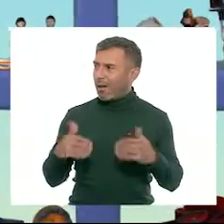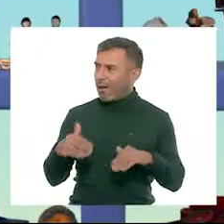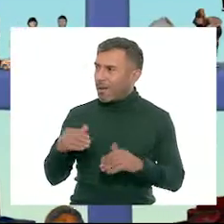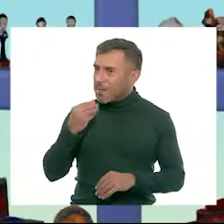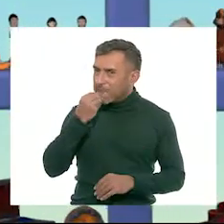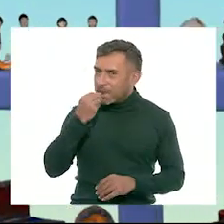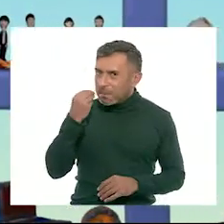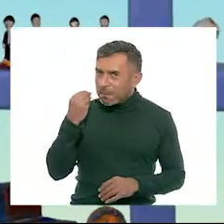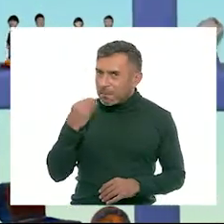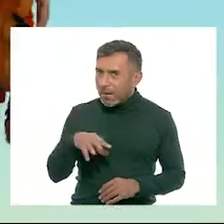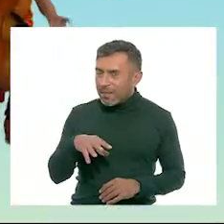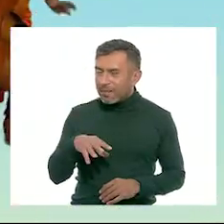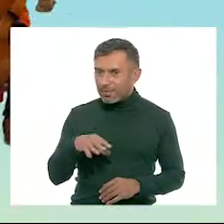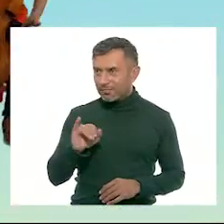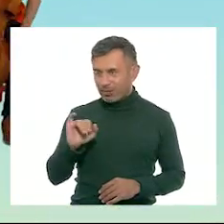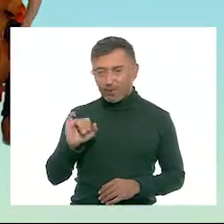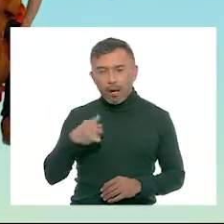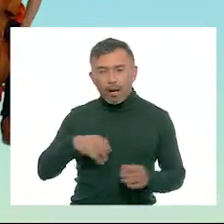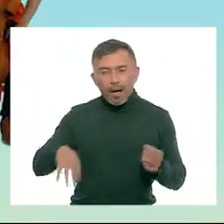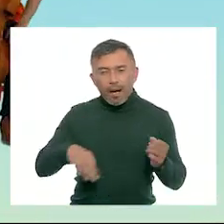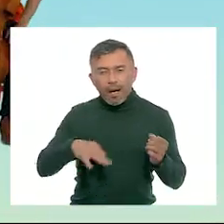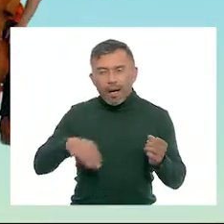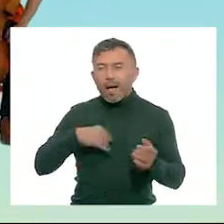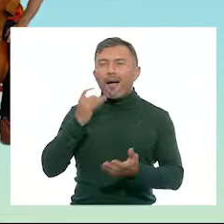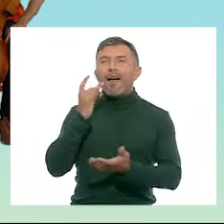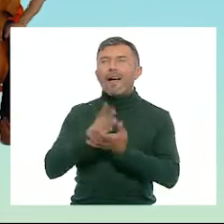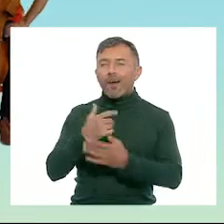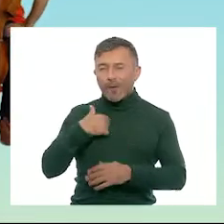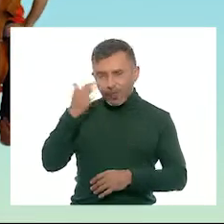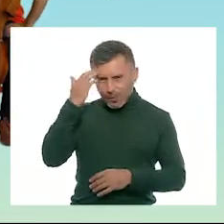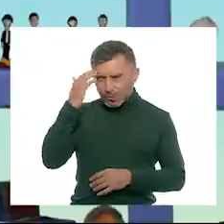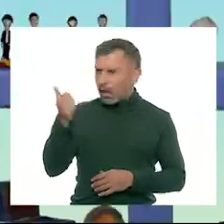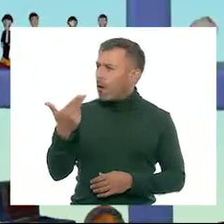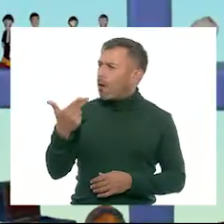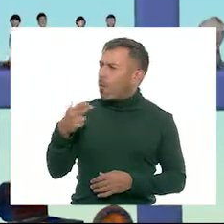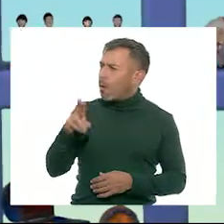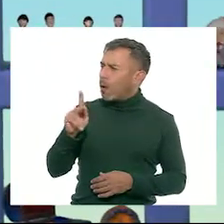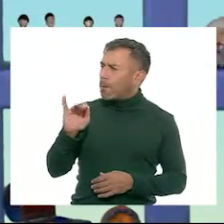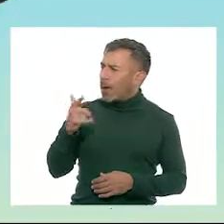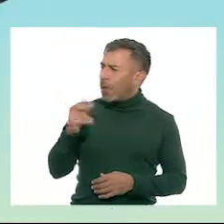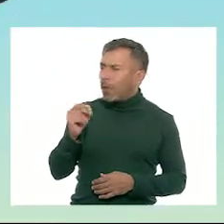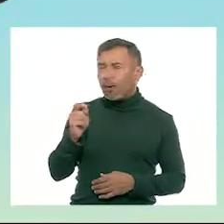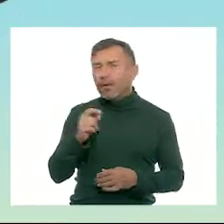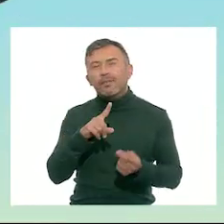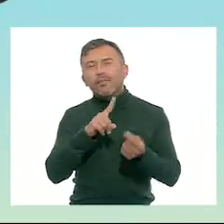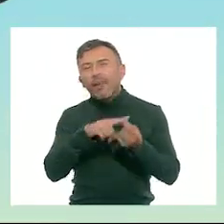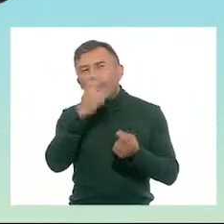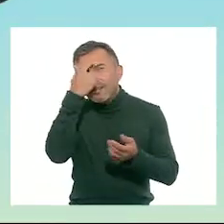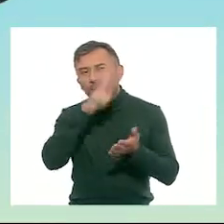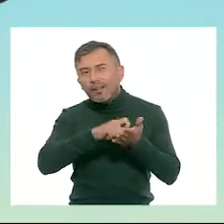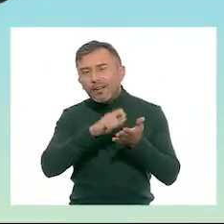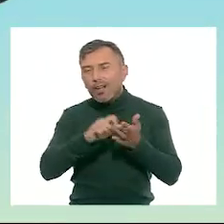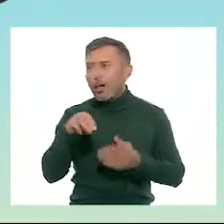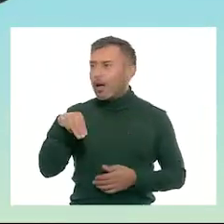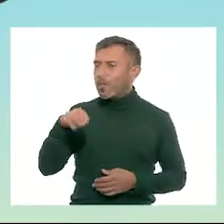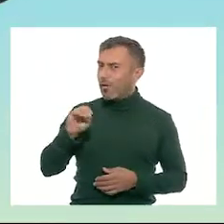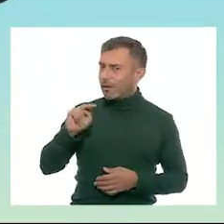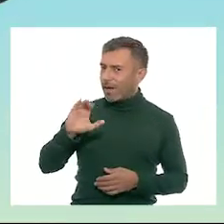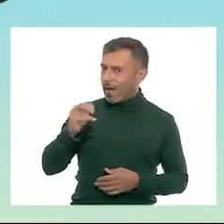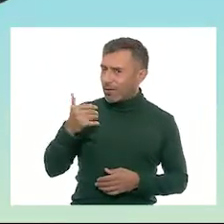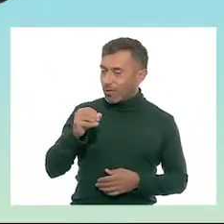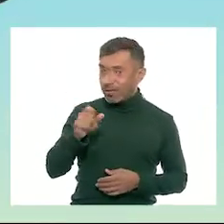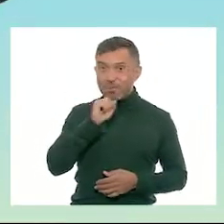Sí, la conozco. ¿O no? Uh-huh. ¿Cómo se llama? Es la del huapango. ¿La del huapango de quién? De Moncayo. Ah, muy bien, la que toca las orquestas, uh-huh.